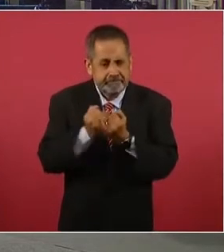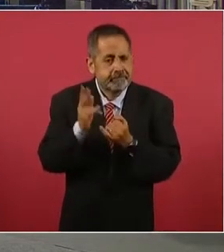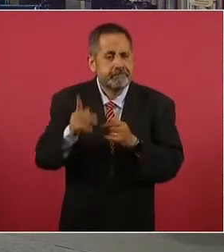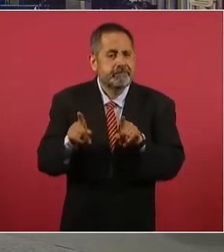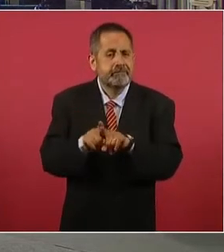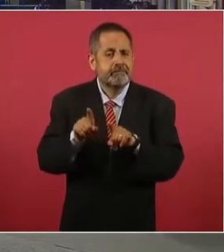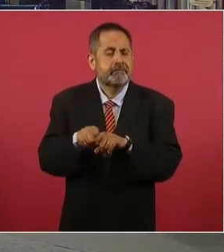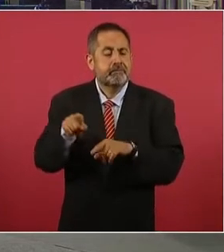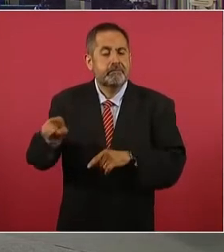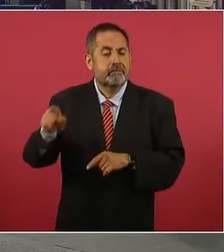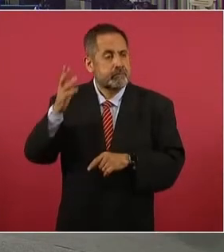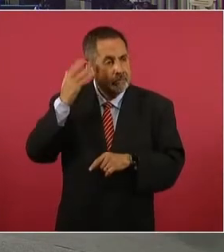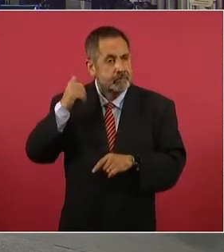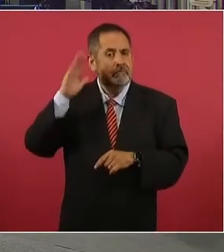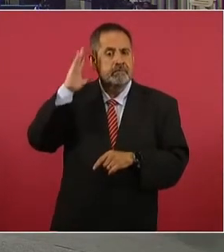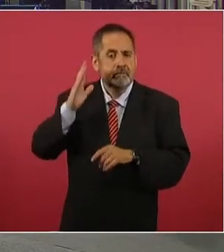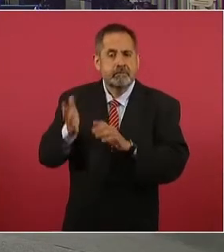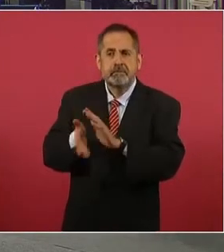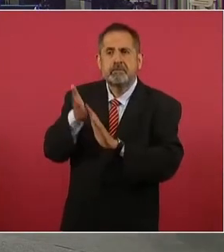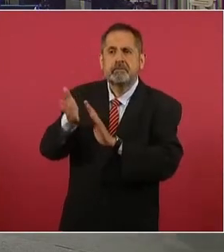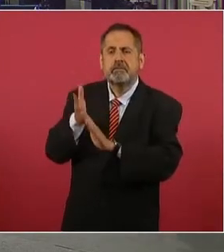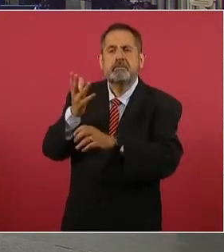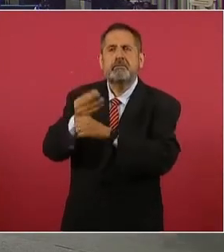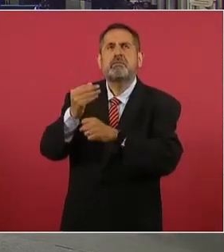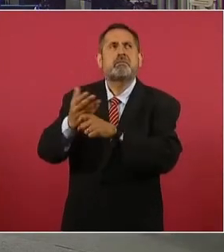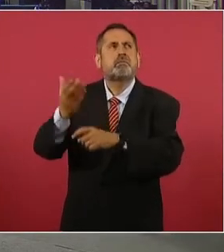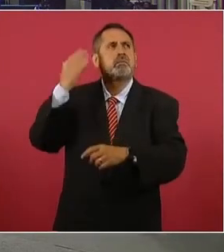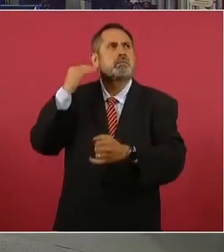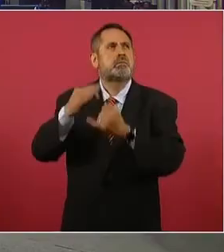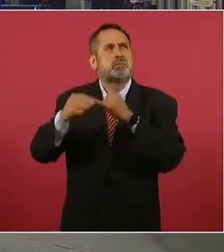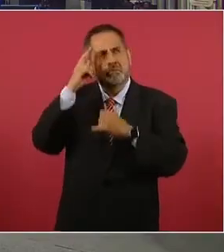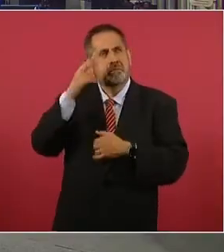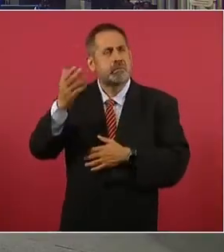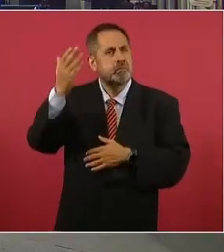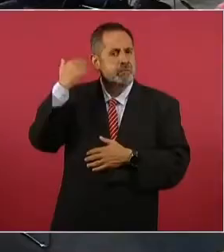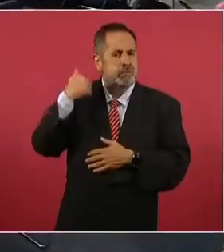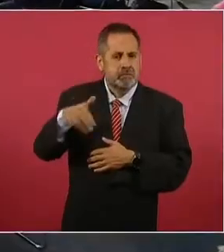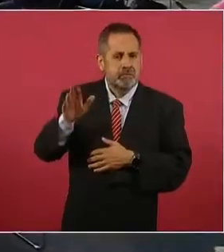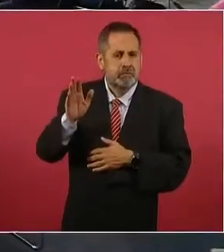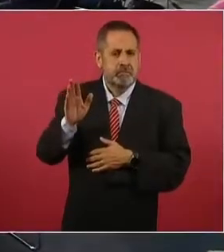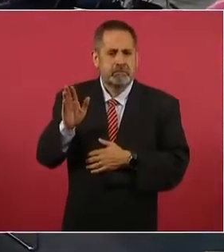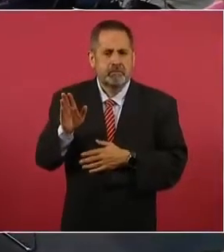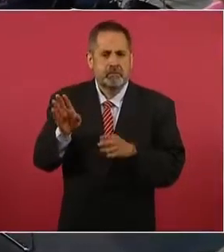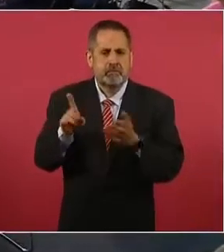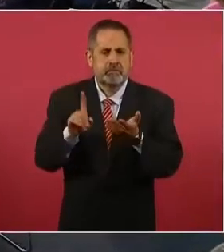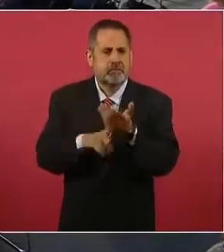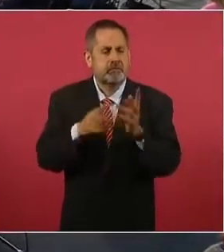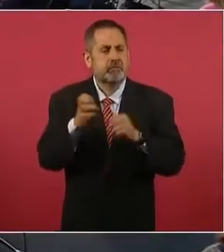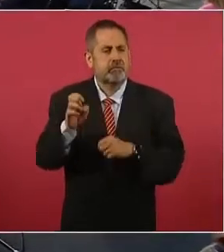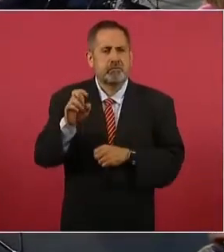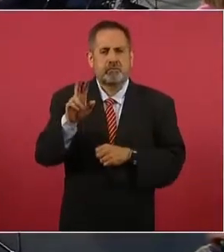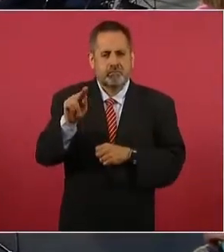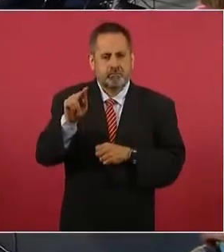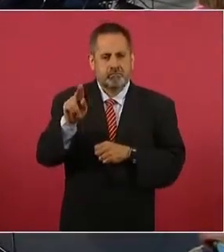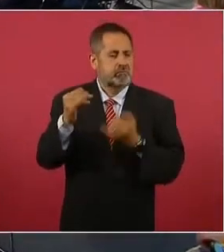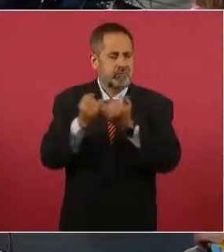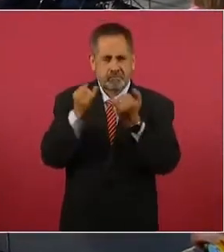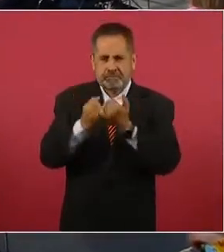cuando se construyó la última refinería en México, a finales de los años 80,